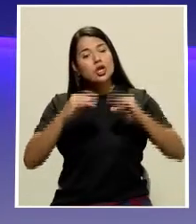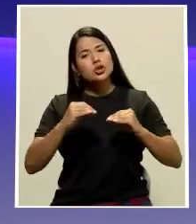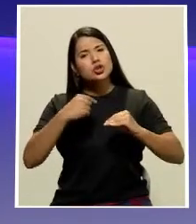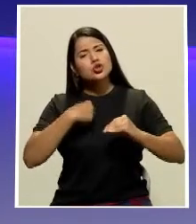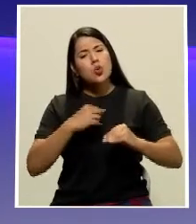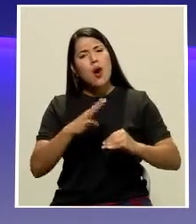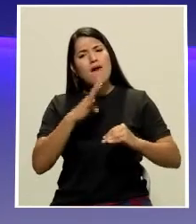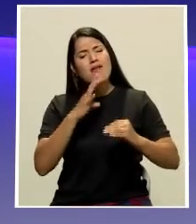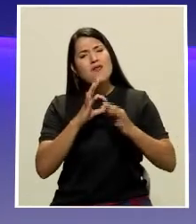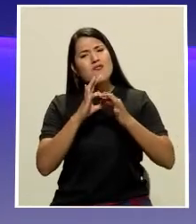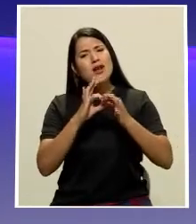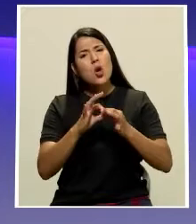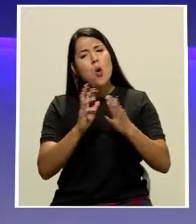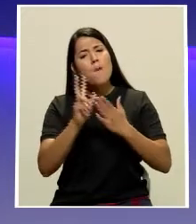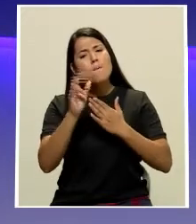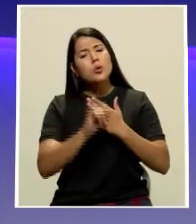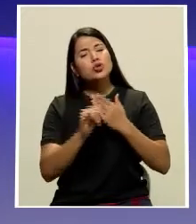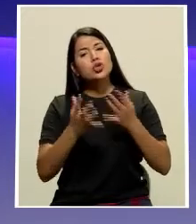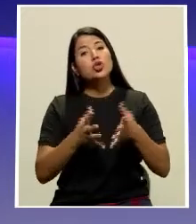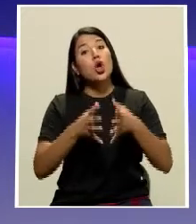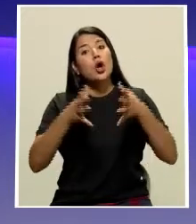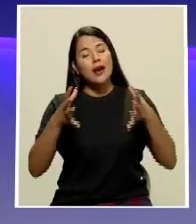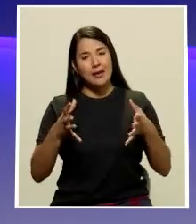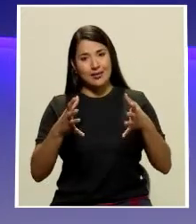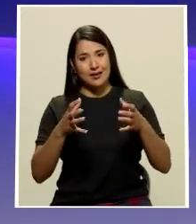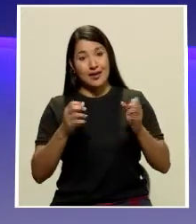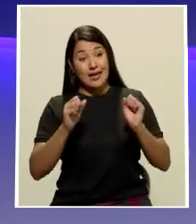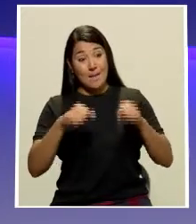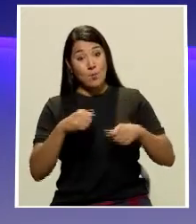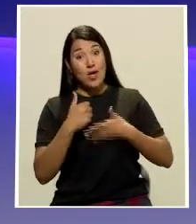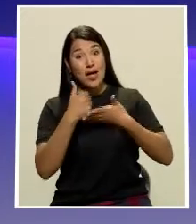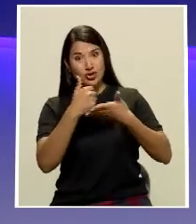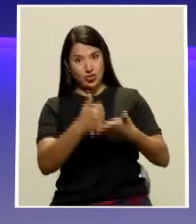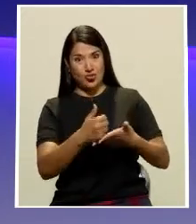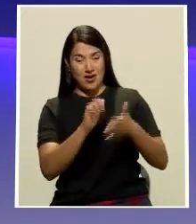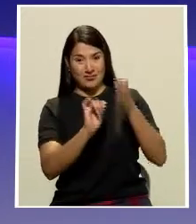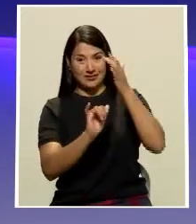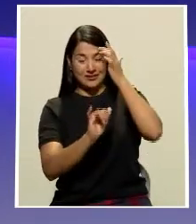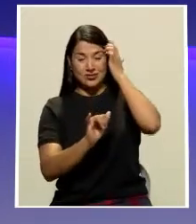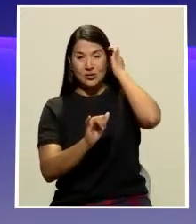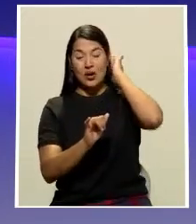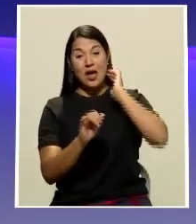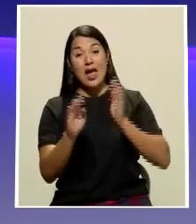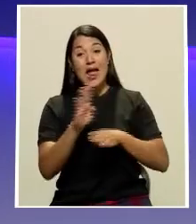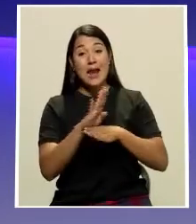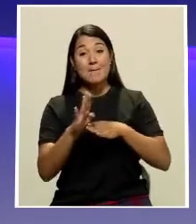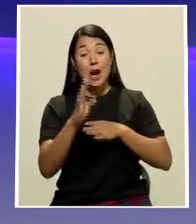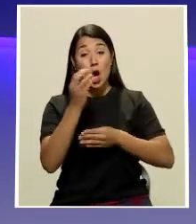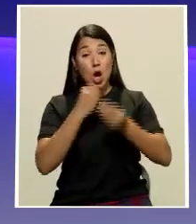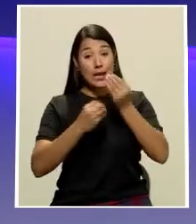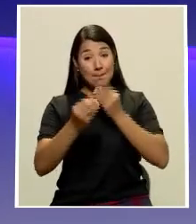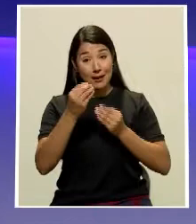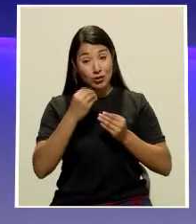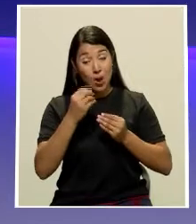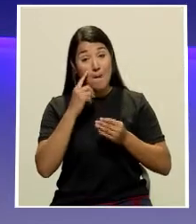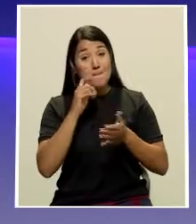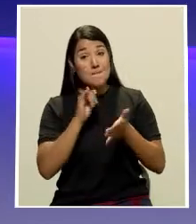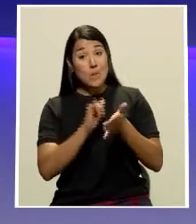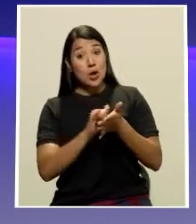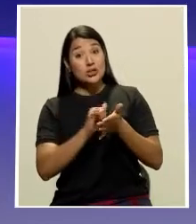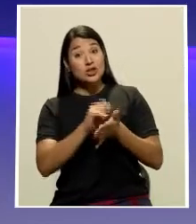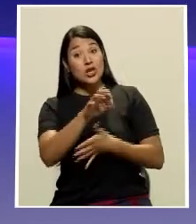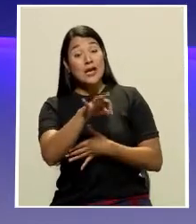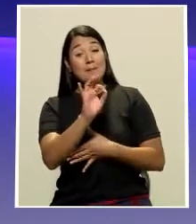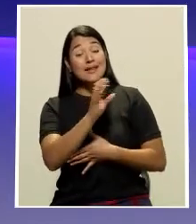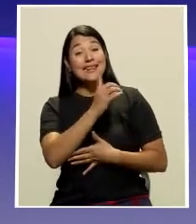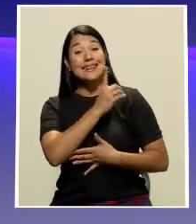sobre un gran proyecto que aporta precisamente en este sentido, el Banco de Alimentos. Para ello invité a